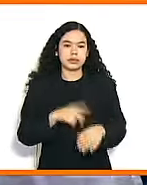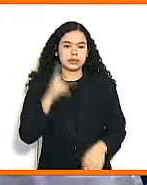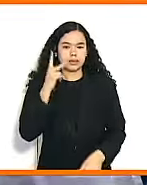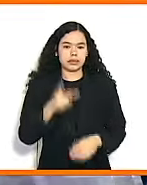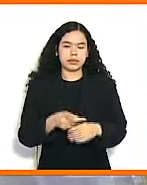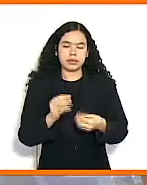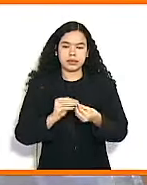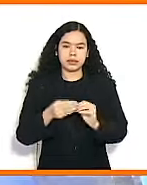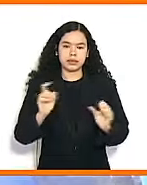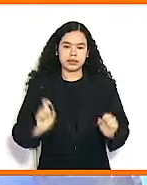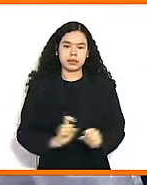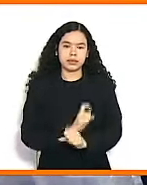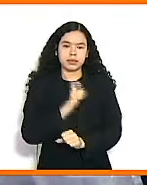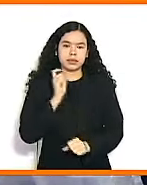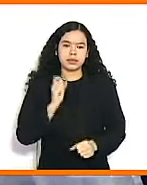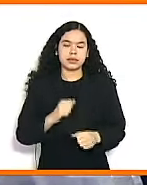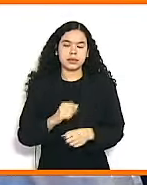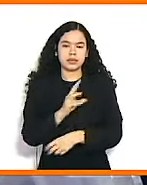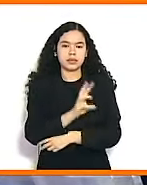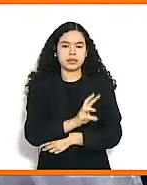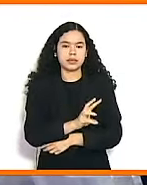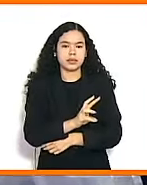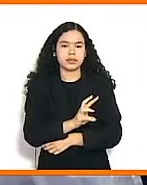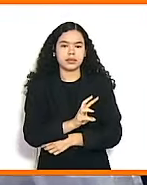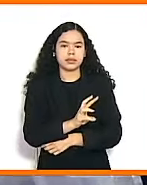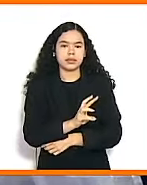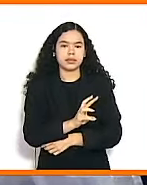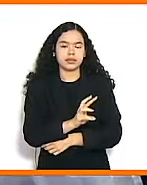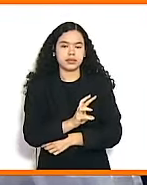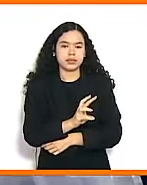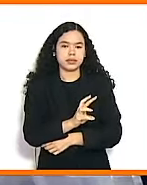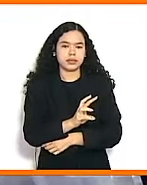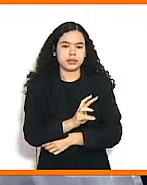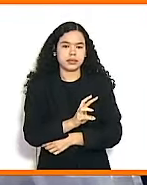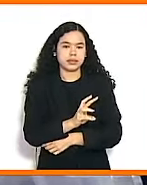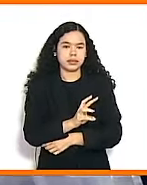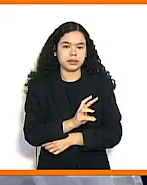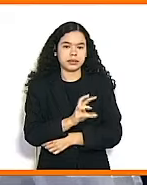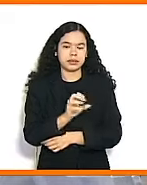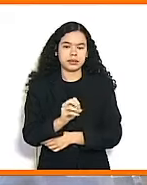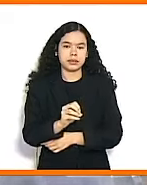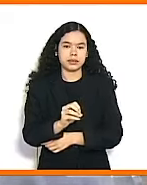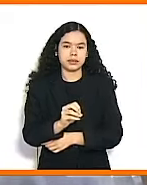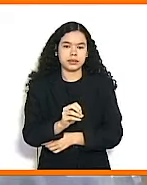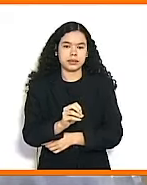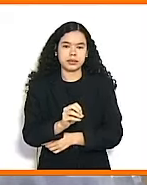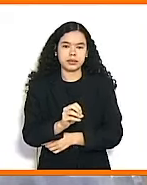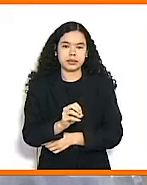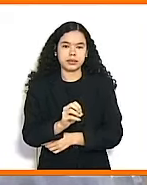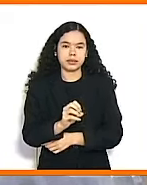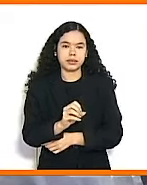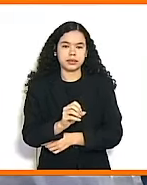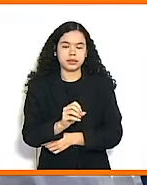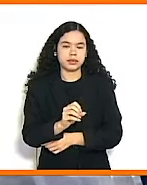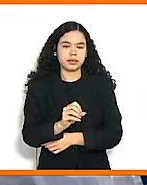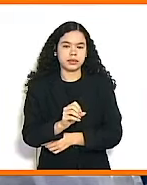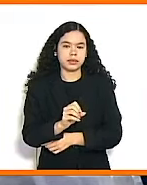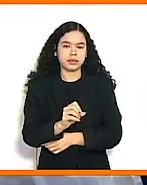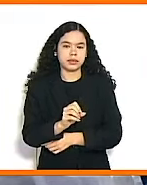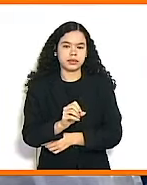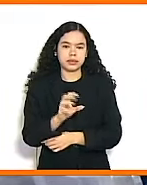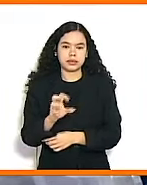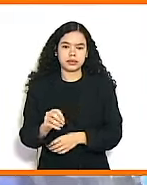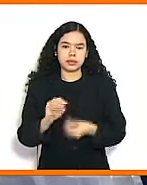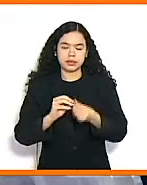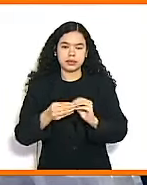es el 6, tu segundo dígito. Y este es el 0, tu tercer y último dígito. Y este es el 0,